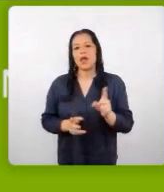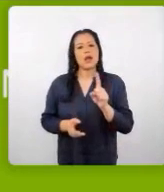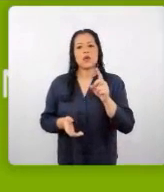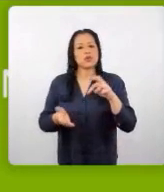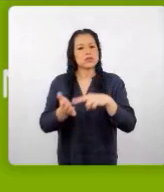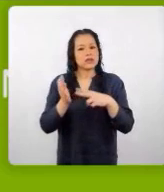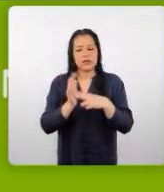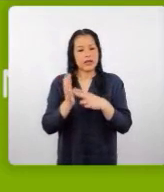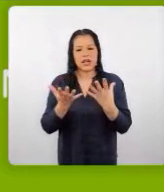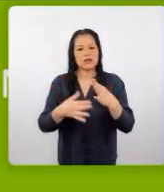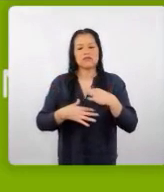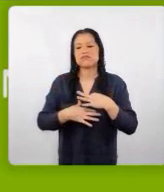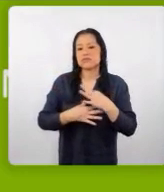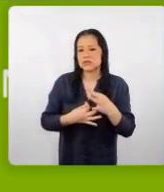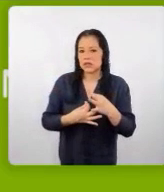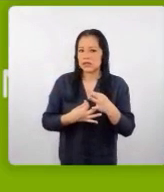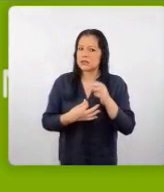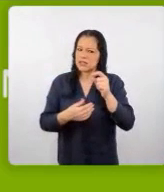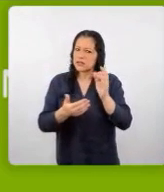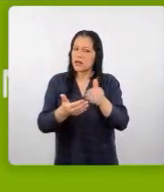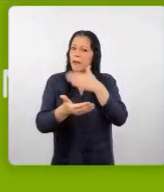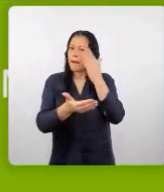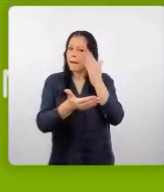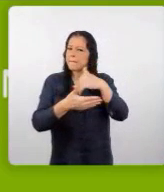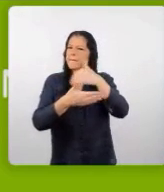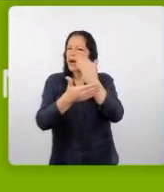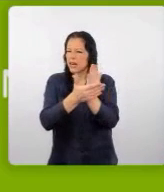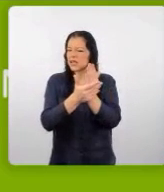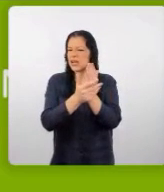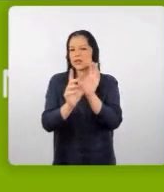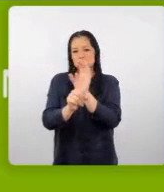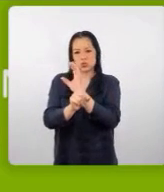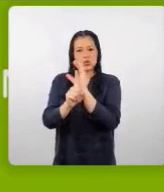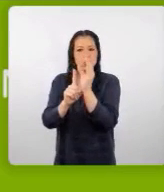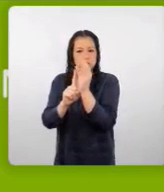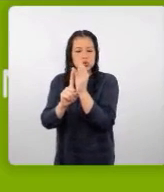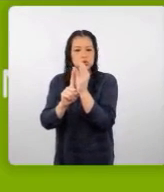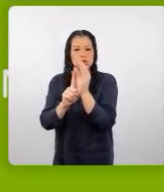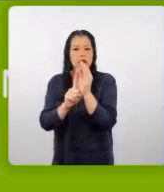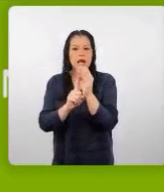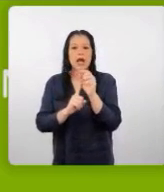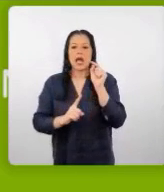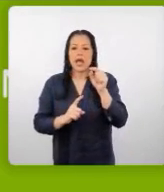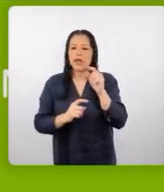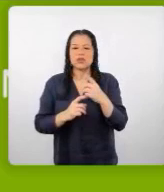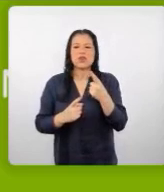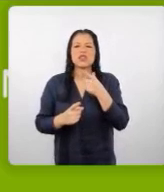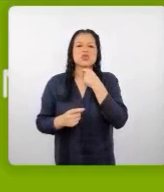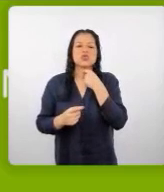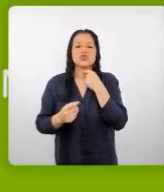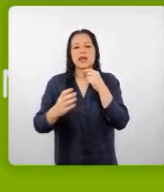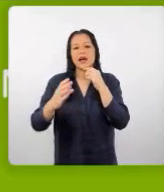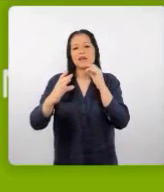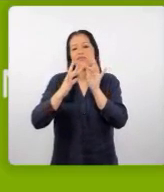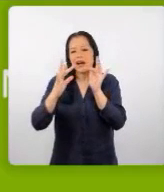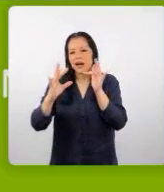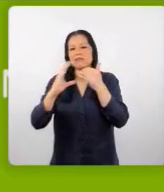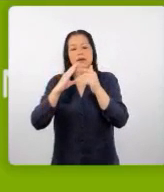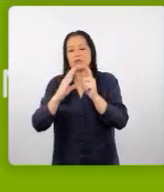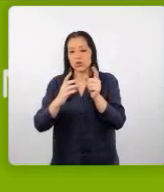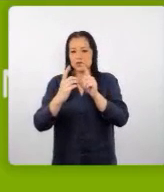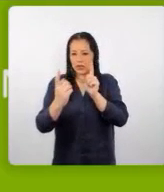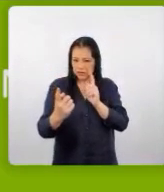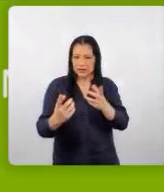tengan interés, sino que es parte de la cultura. Ellos son de presencia física. Son de,